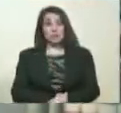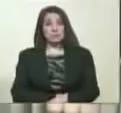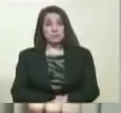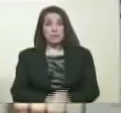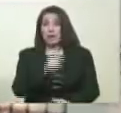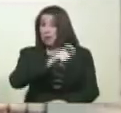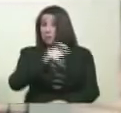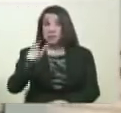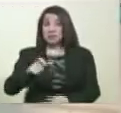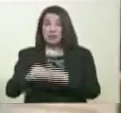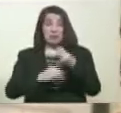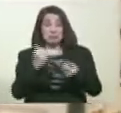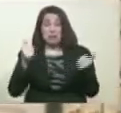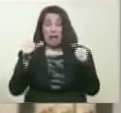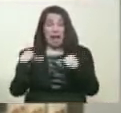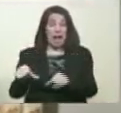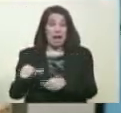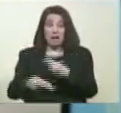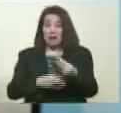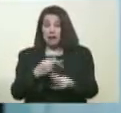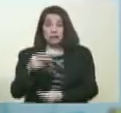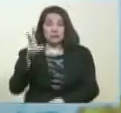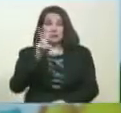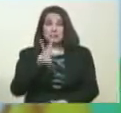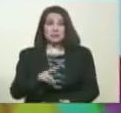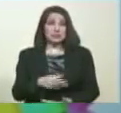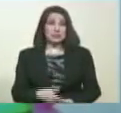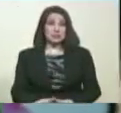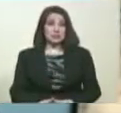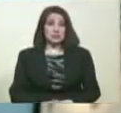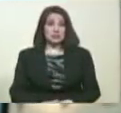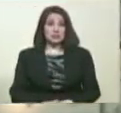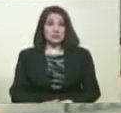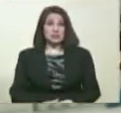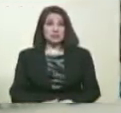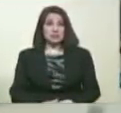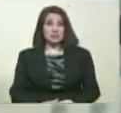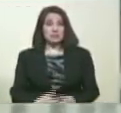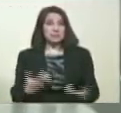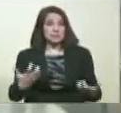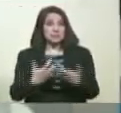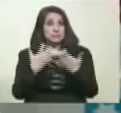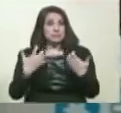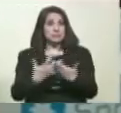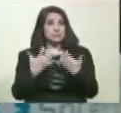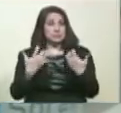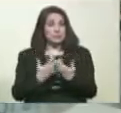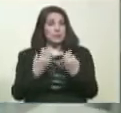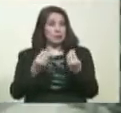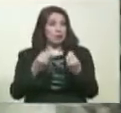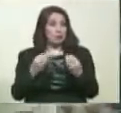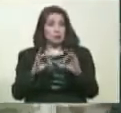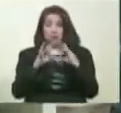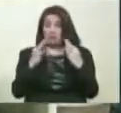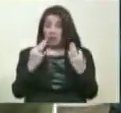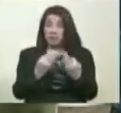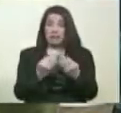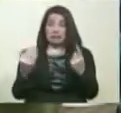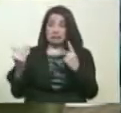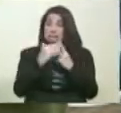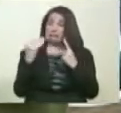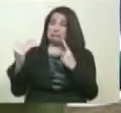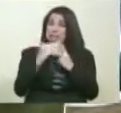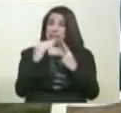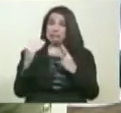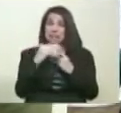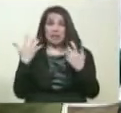más daño le está haciendo a Venezuela en este momento, los especuladores del dólar. Es una guerra, ¿vale?, que le llega a la gente en su familia, en su núcleo, en su empresa. No,